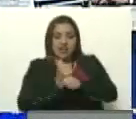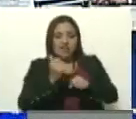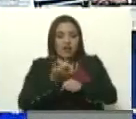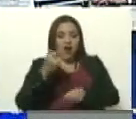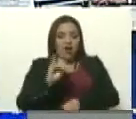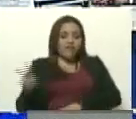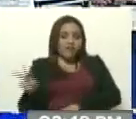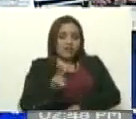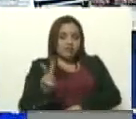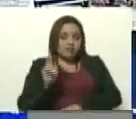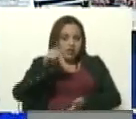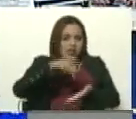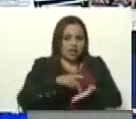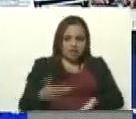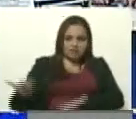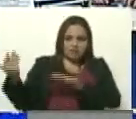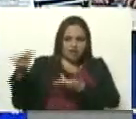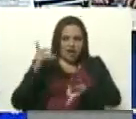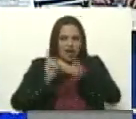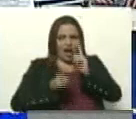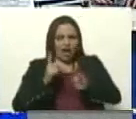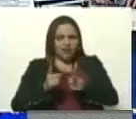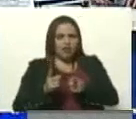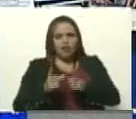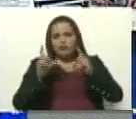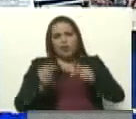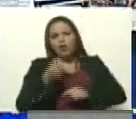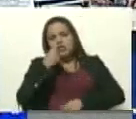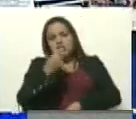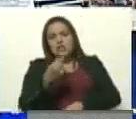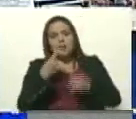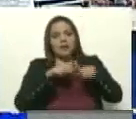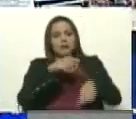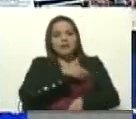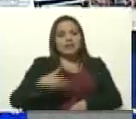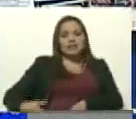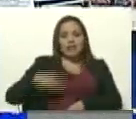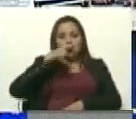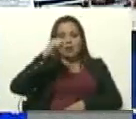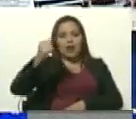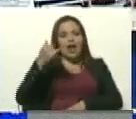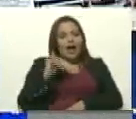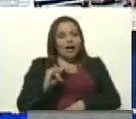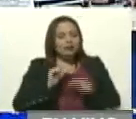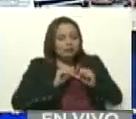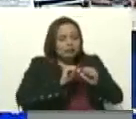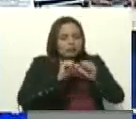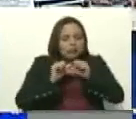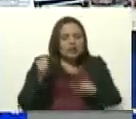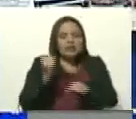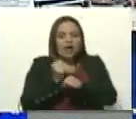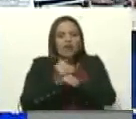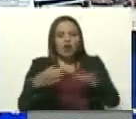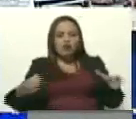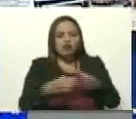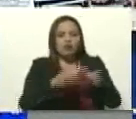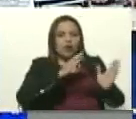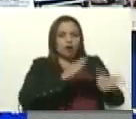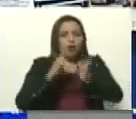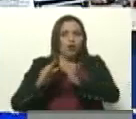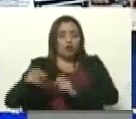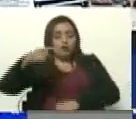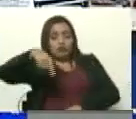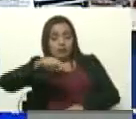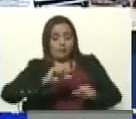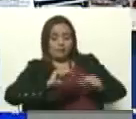Venezuela, porque esto es algo que poco se dice, pero el presidente Nicolás Maduro viene de las luchas sindicales. Viene de donde están ustedes